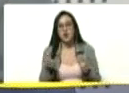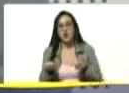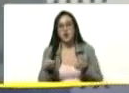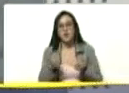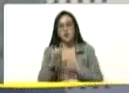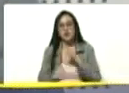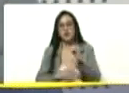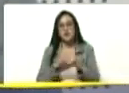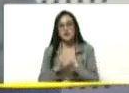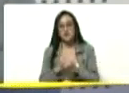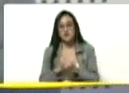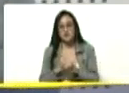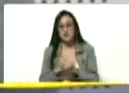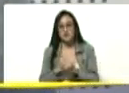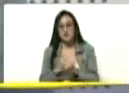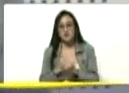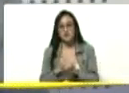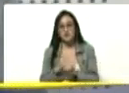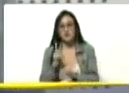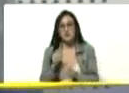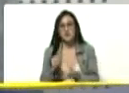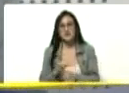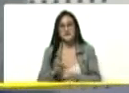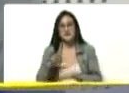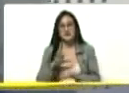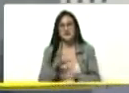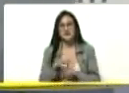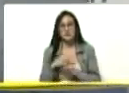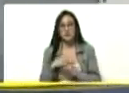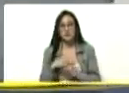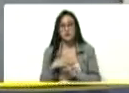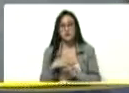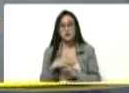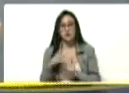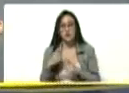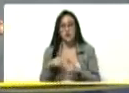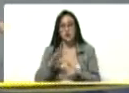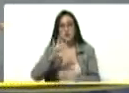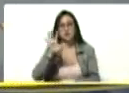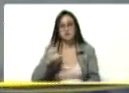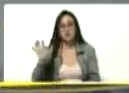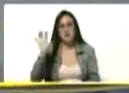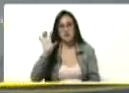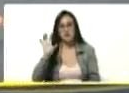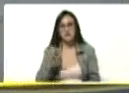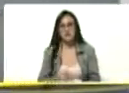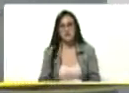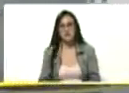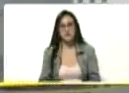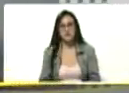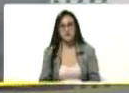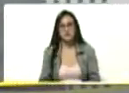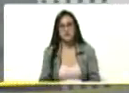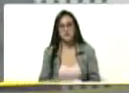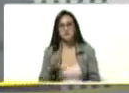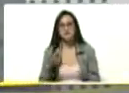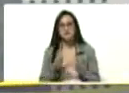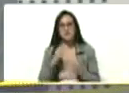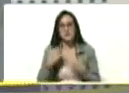y hasta los embates de la grave situación creada en otro continente. Las